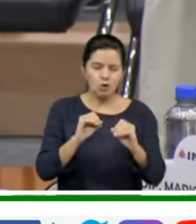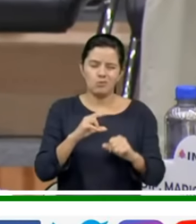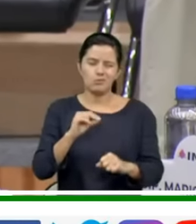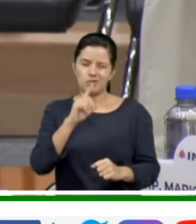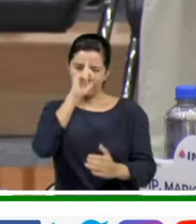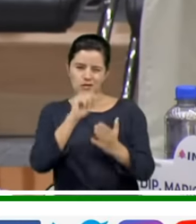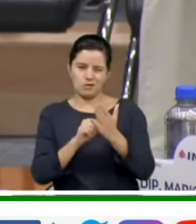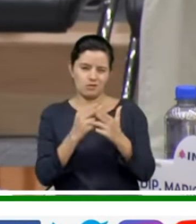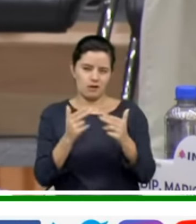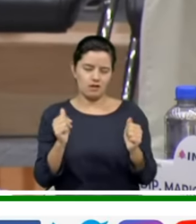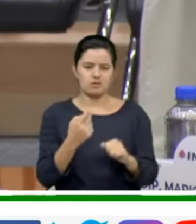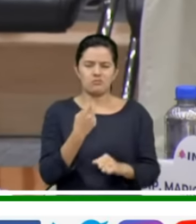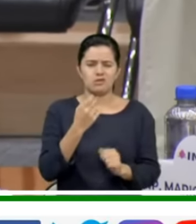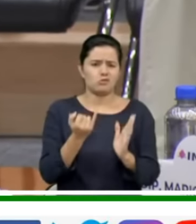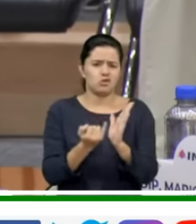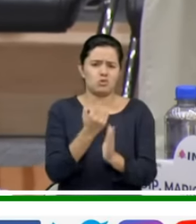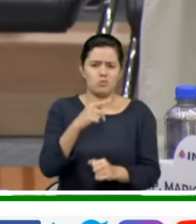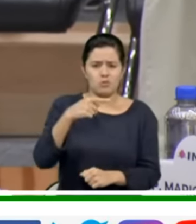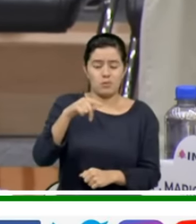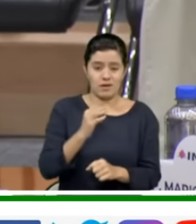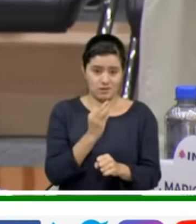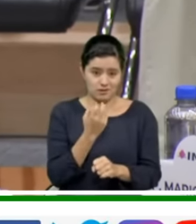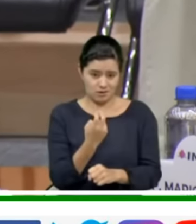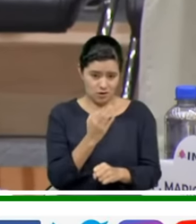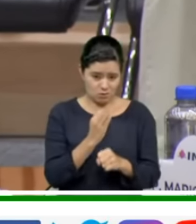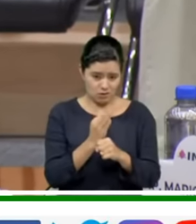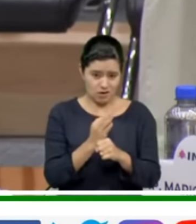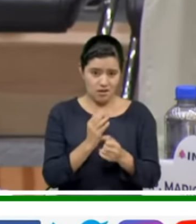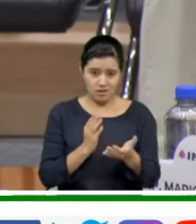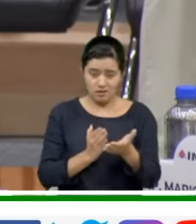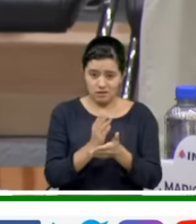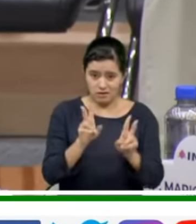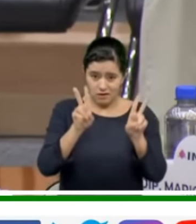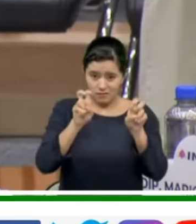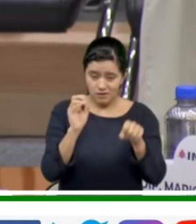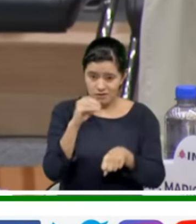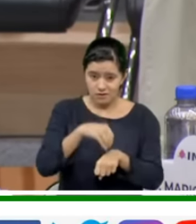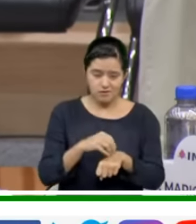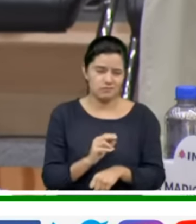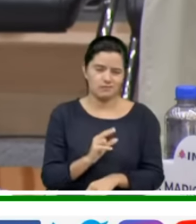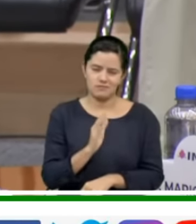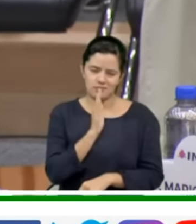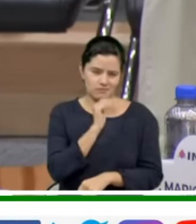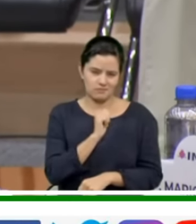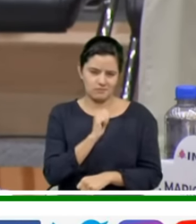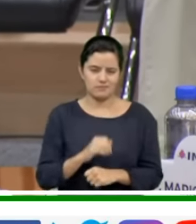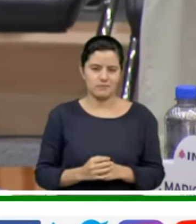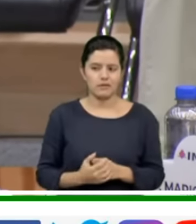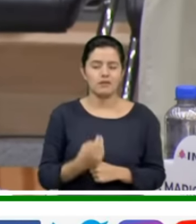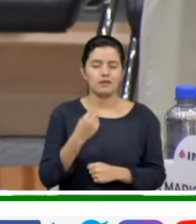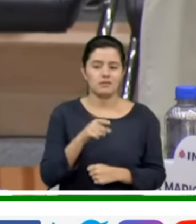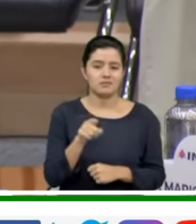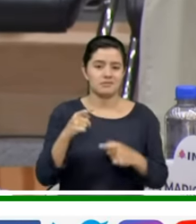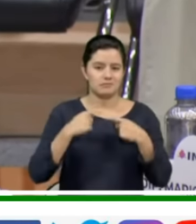al debate ni tampoco podemos meter al debate que alguien conf fabule en favor del